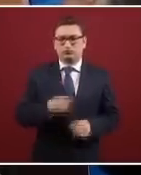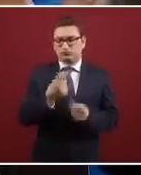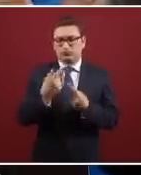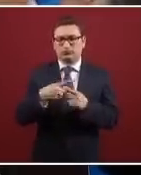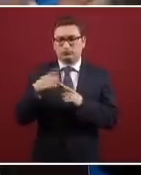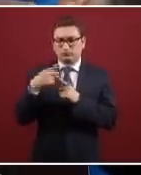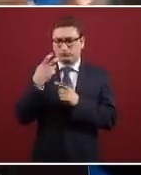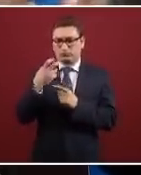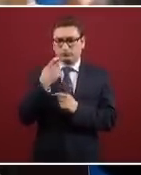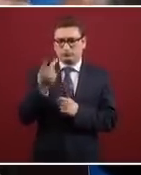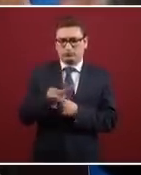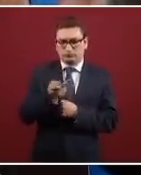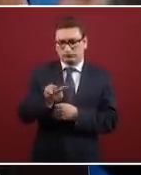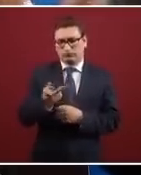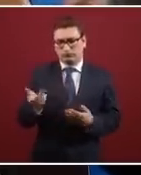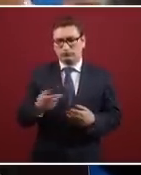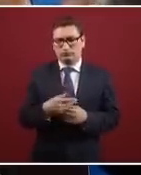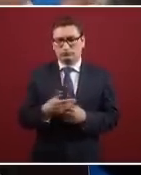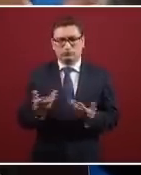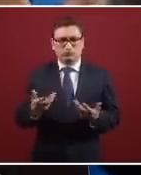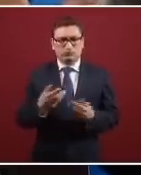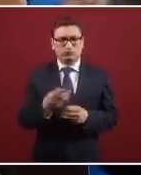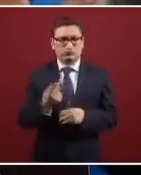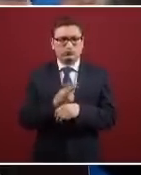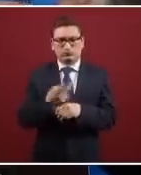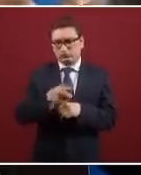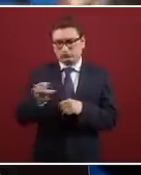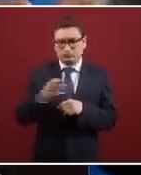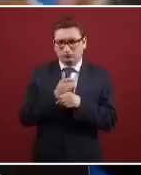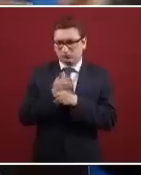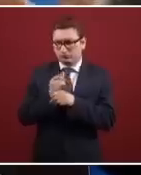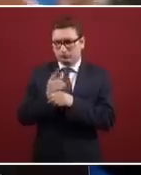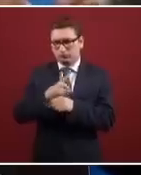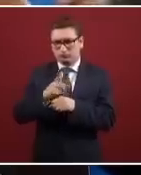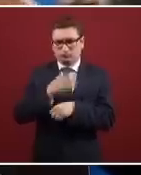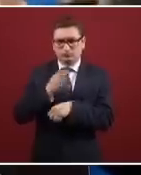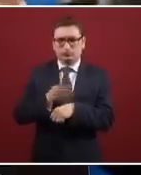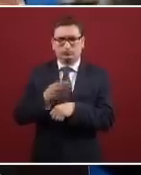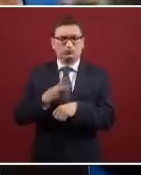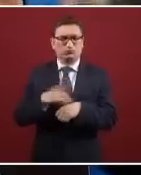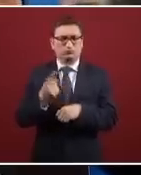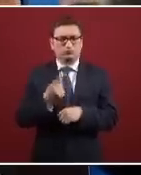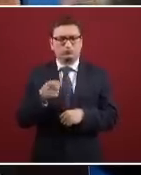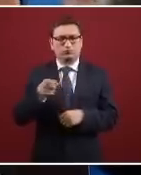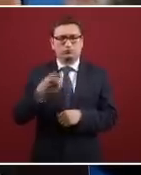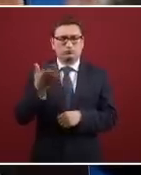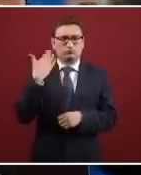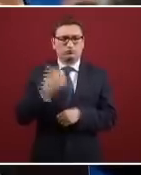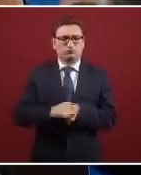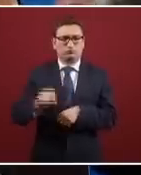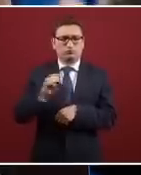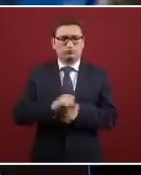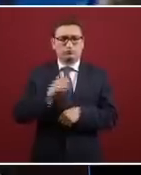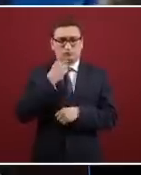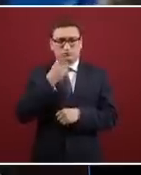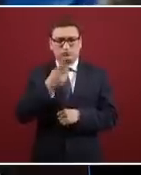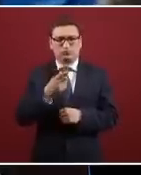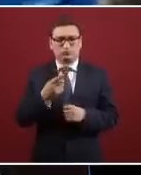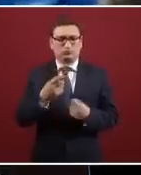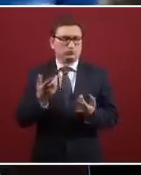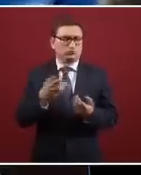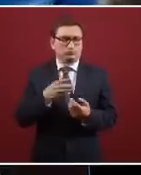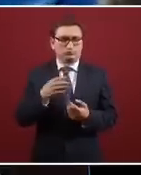Pero la pregunta concreta es si va a haber consecuencias, porque usted incluso la semana pasada habló de que se necesita